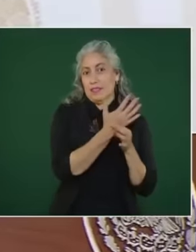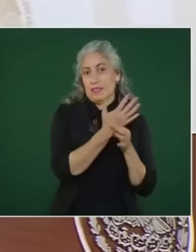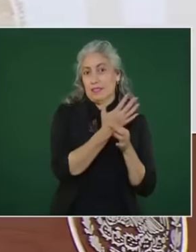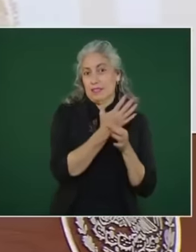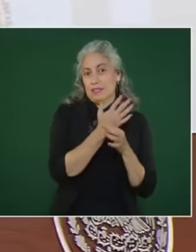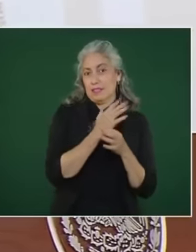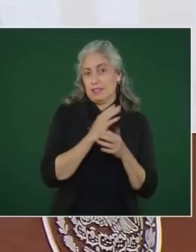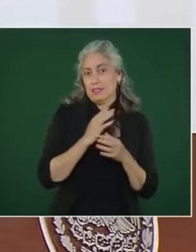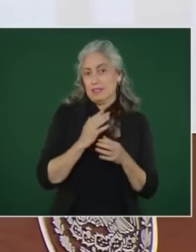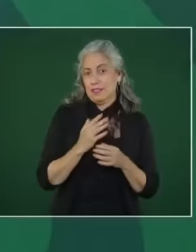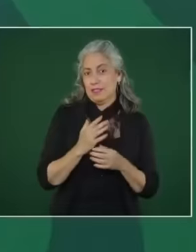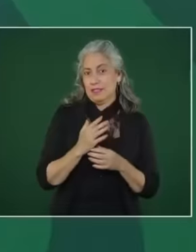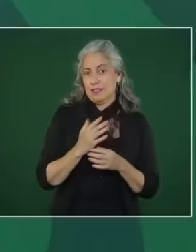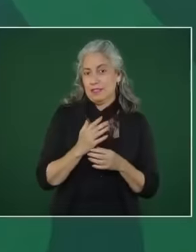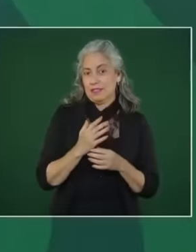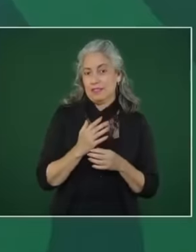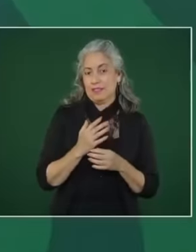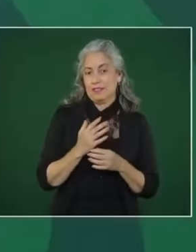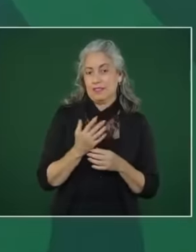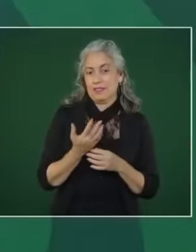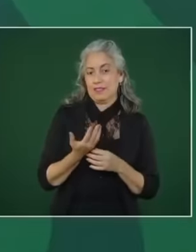queridos, adorados,